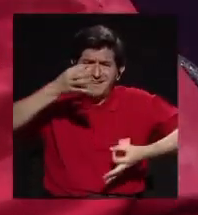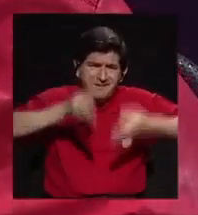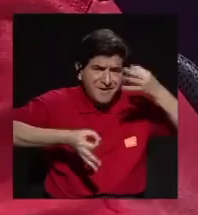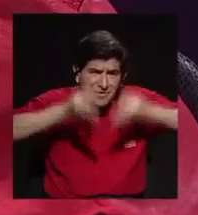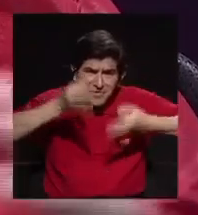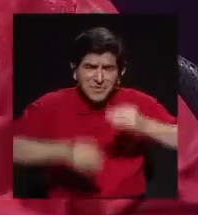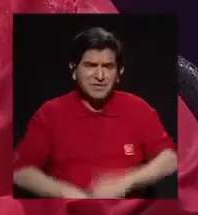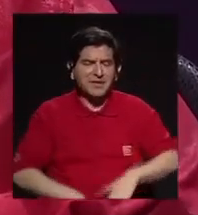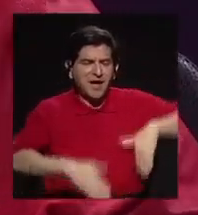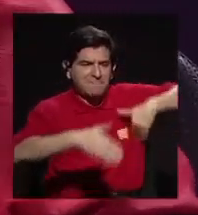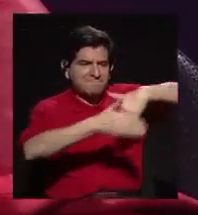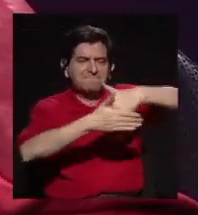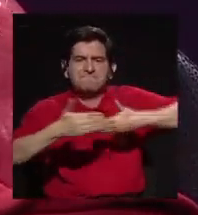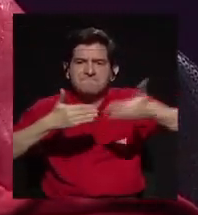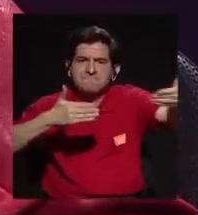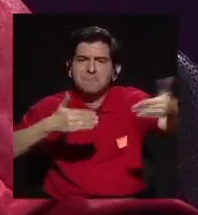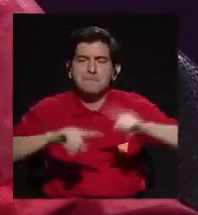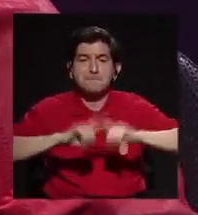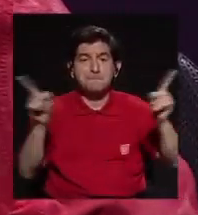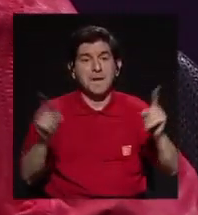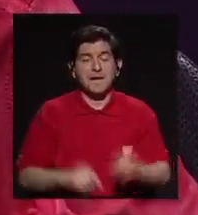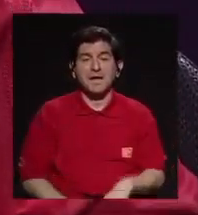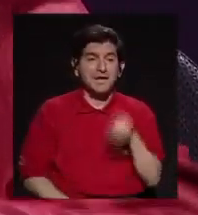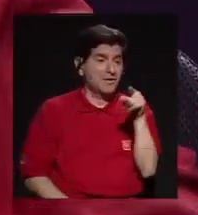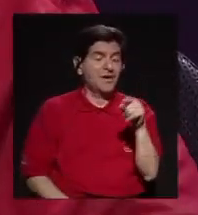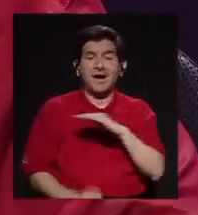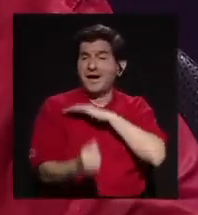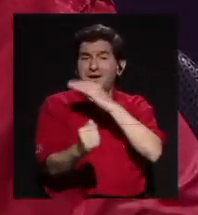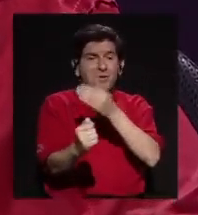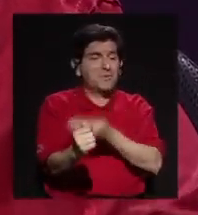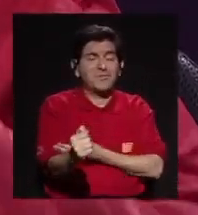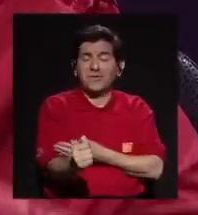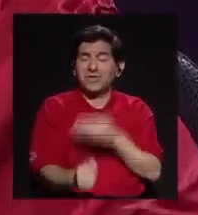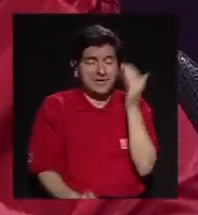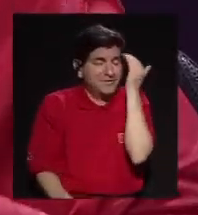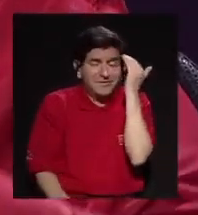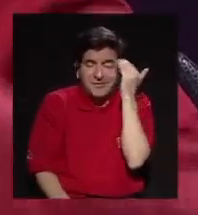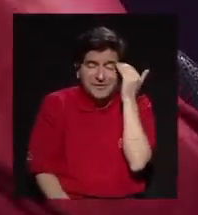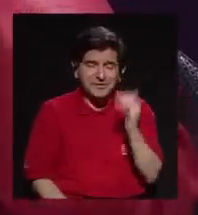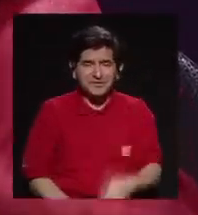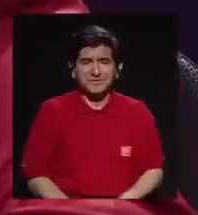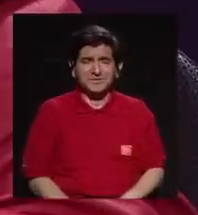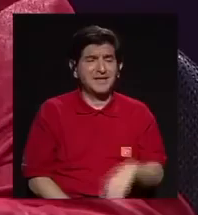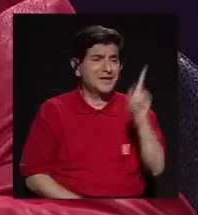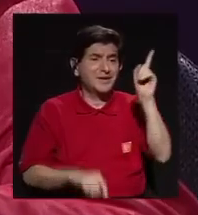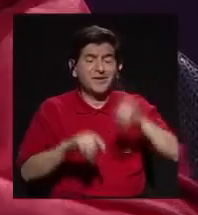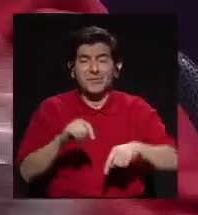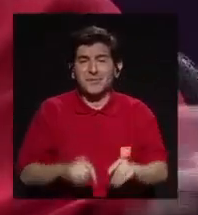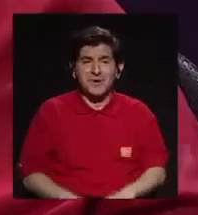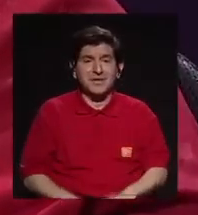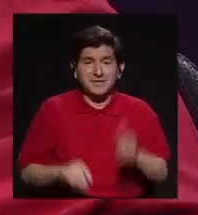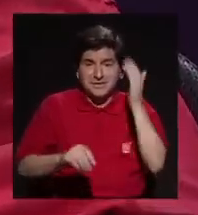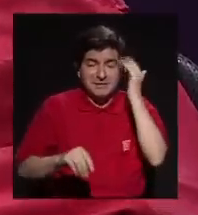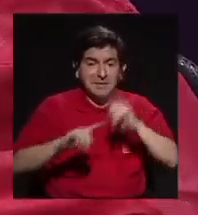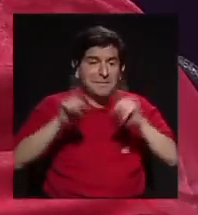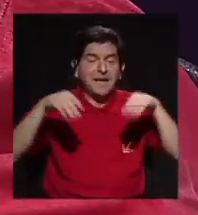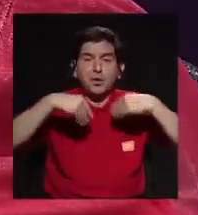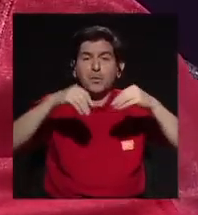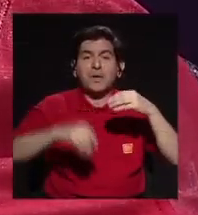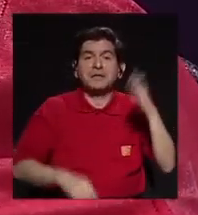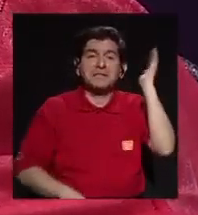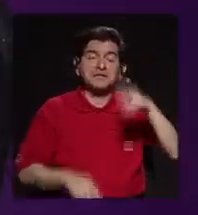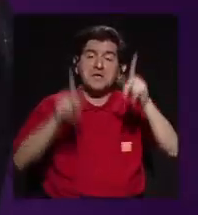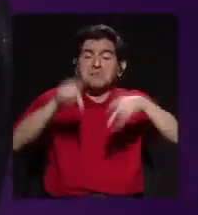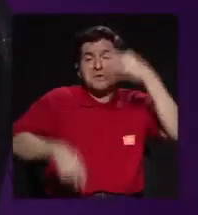que impide estas cosas, pero como no ha estado en el poder, es posible que la gente, o sea, que venda este discurso y que la gente se lo